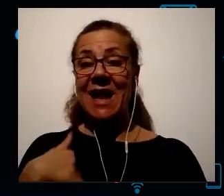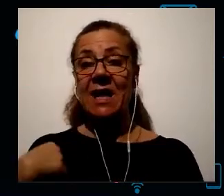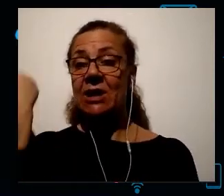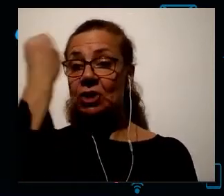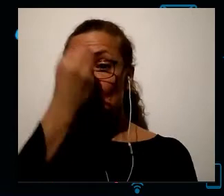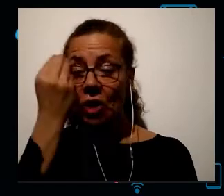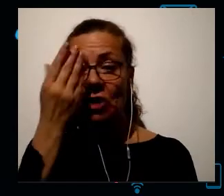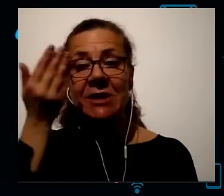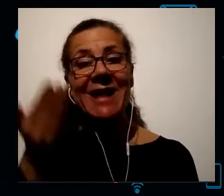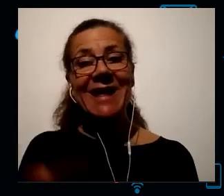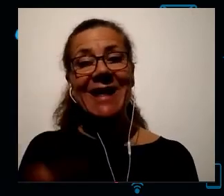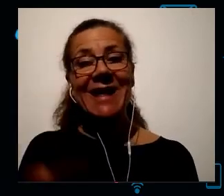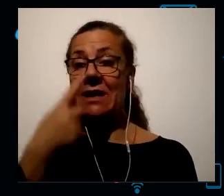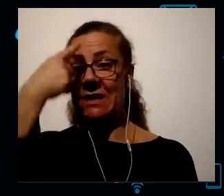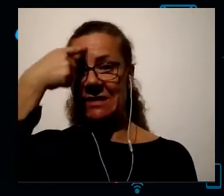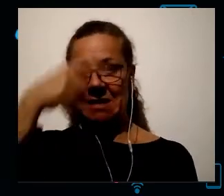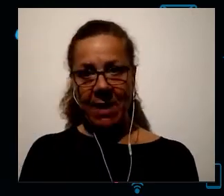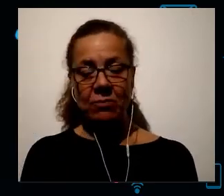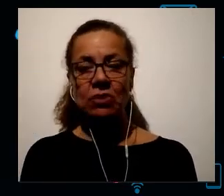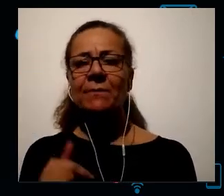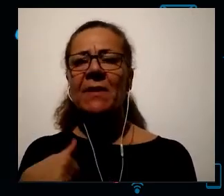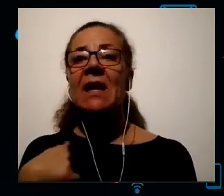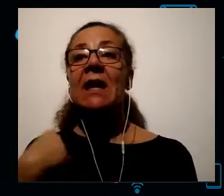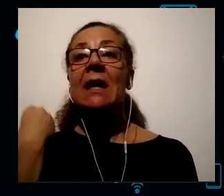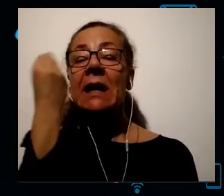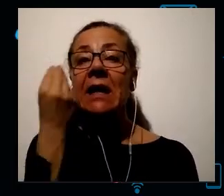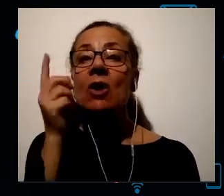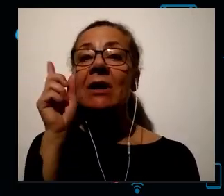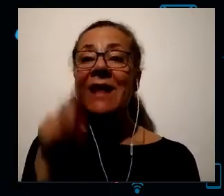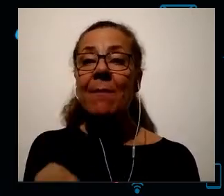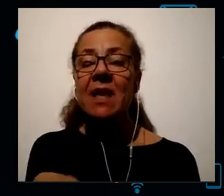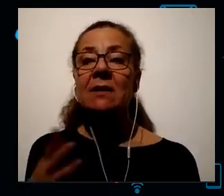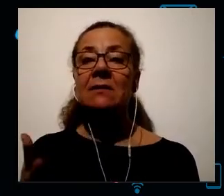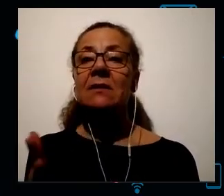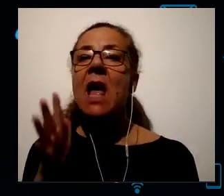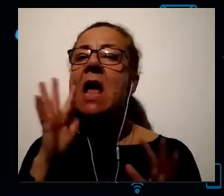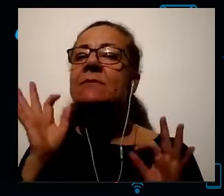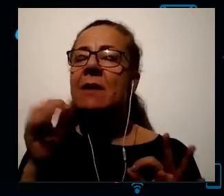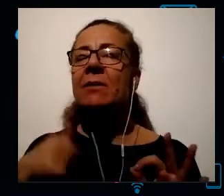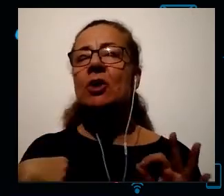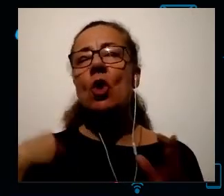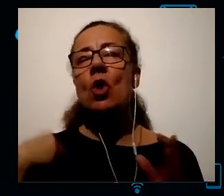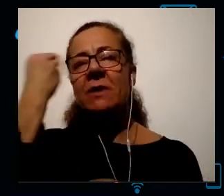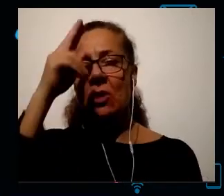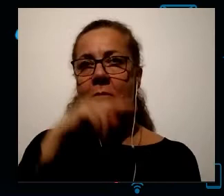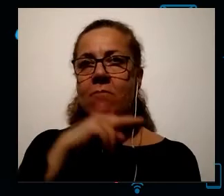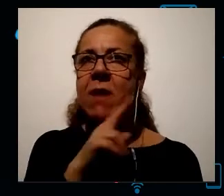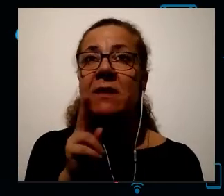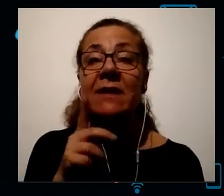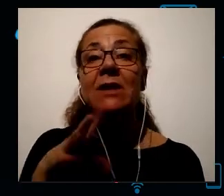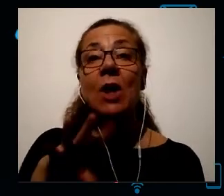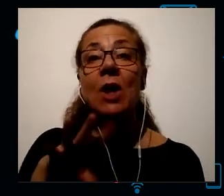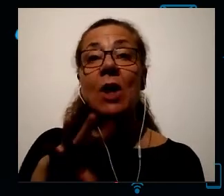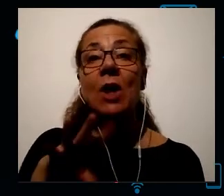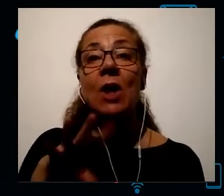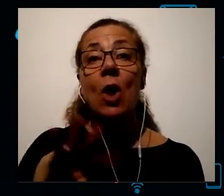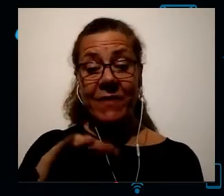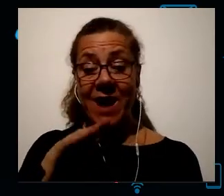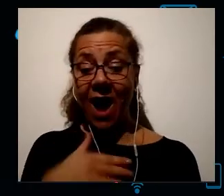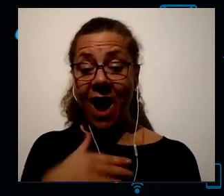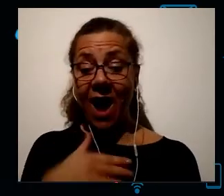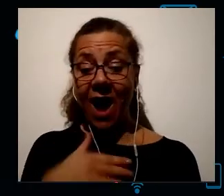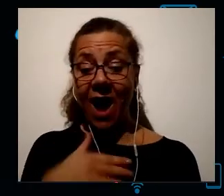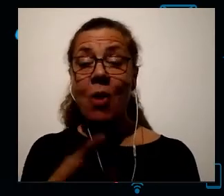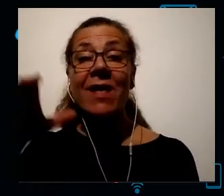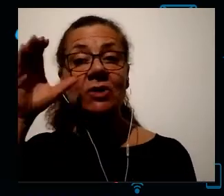es importante que conozcamos y creo que también el hecho de sobre todo pienso en los padres en las madres que puedan estar escuchando y a veces quizá